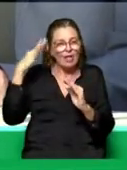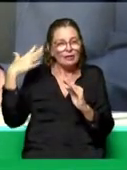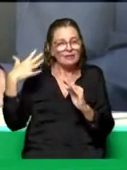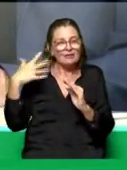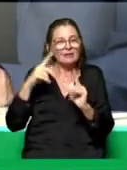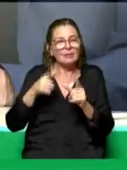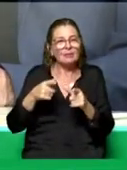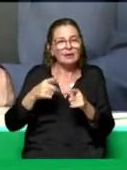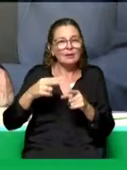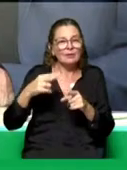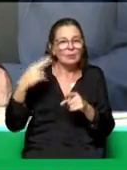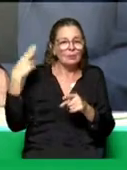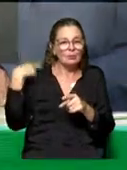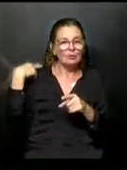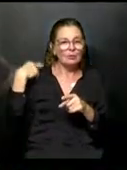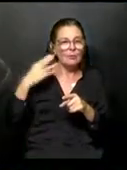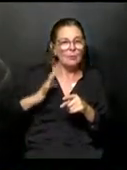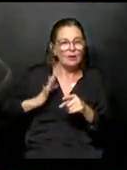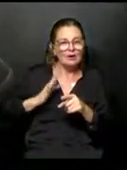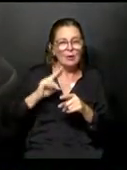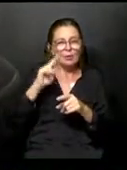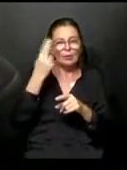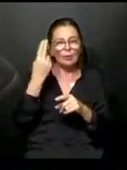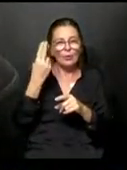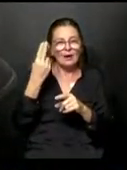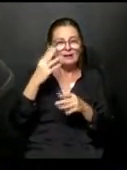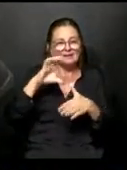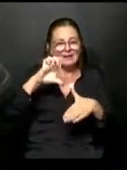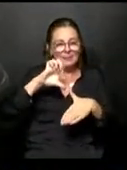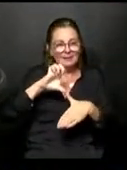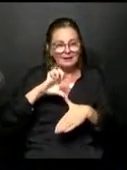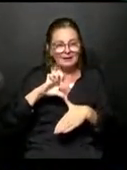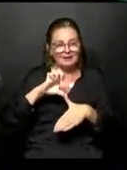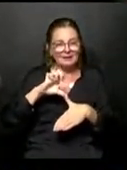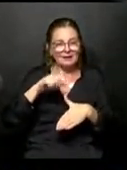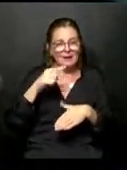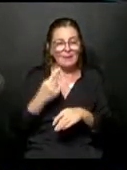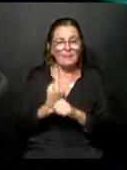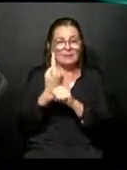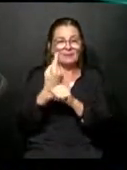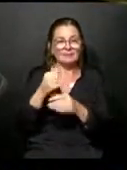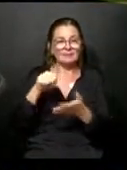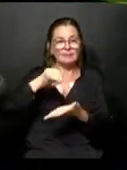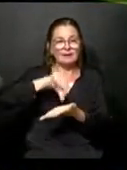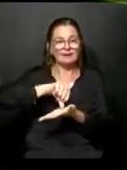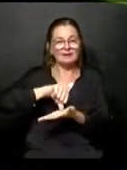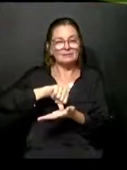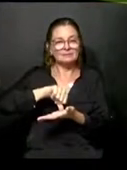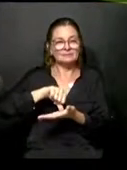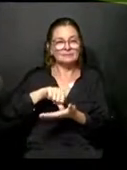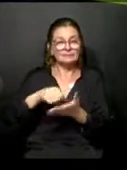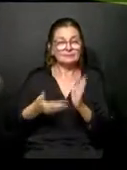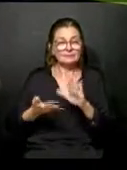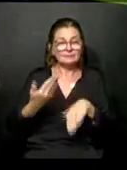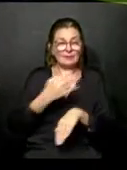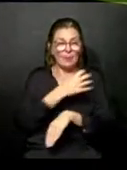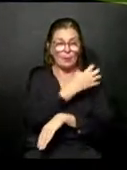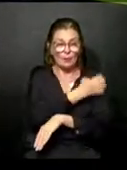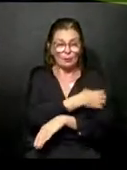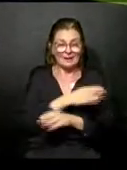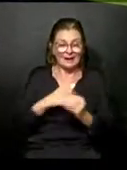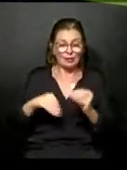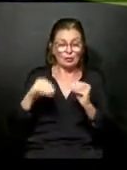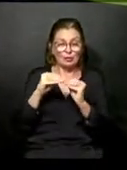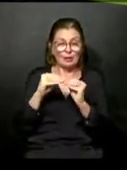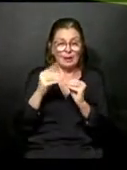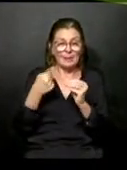está feminizada, Uruguay en el contexto de América Latina es el país que quizás menos de pobreza total tiene. Pero